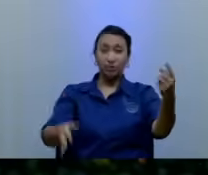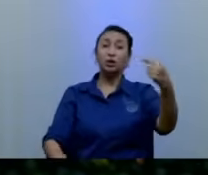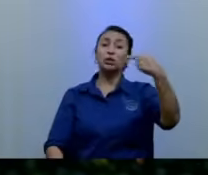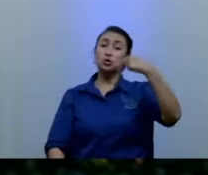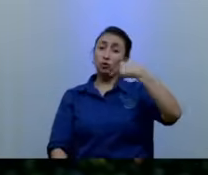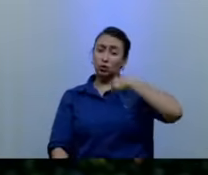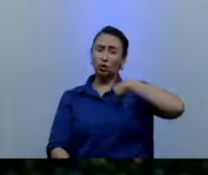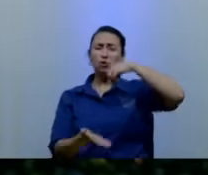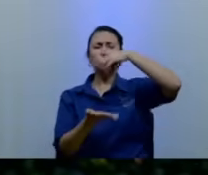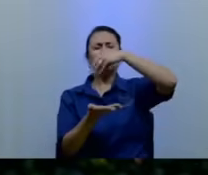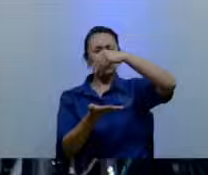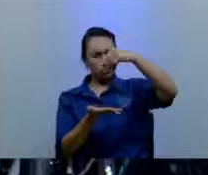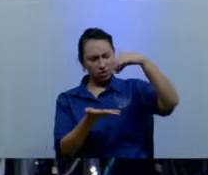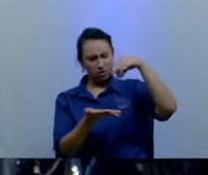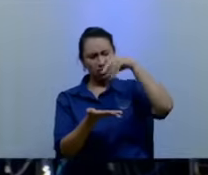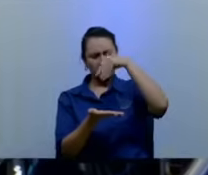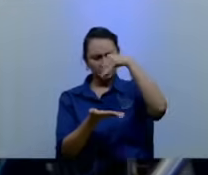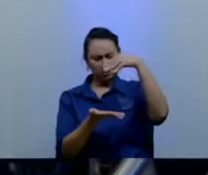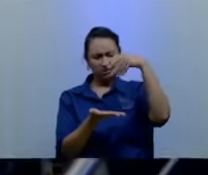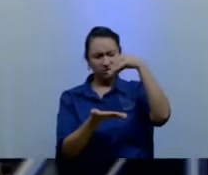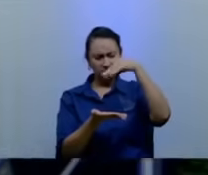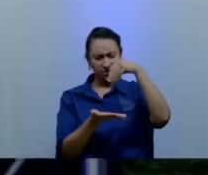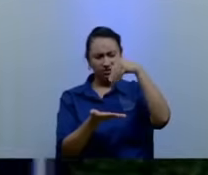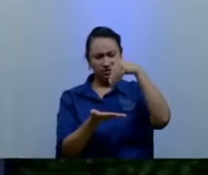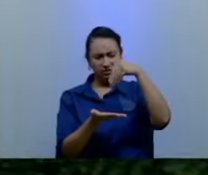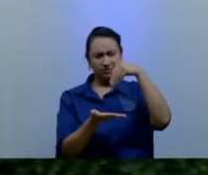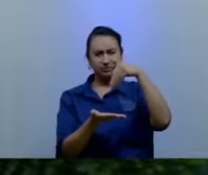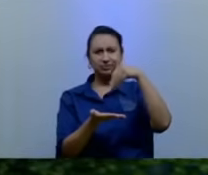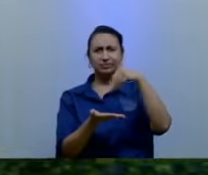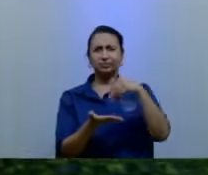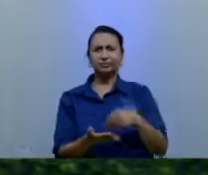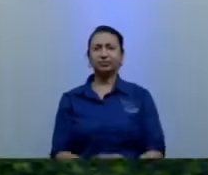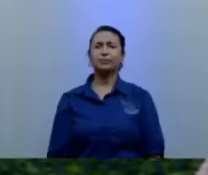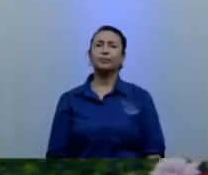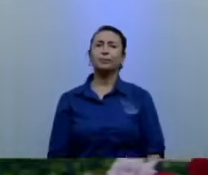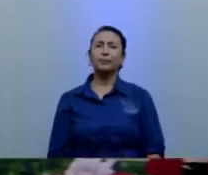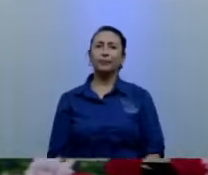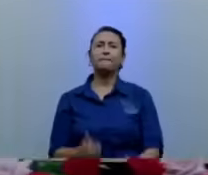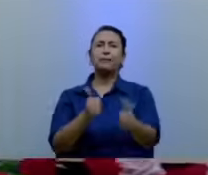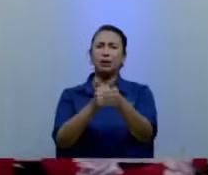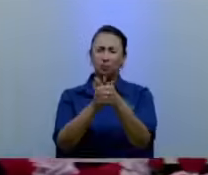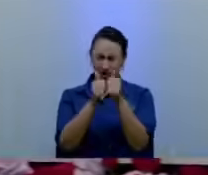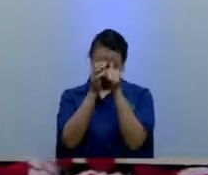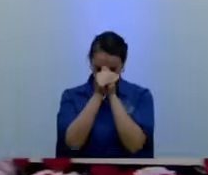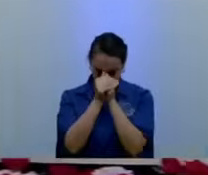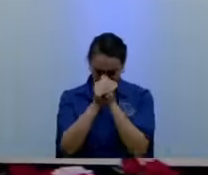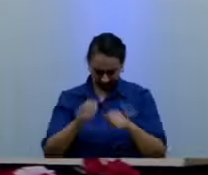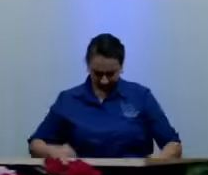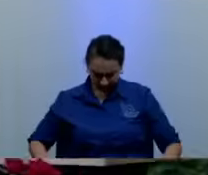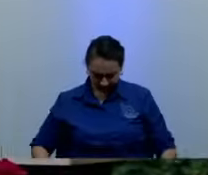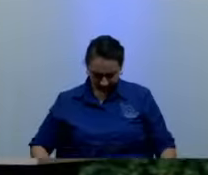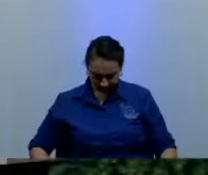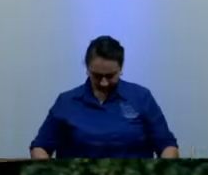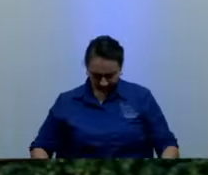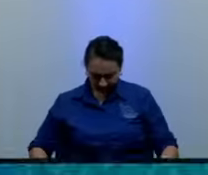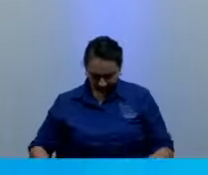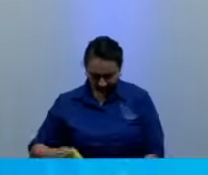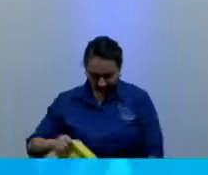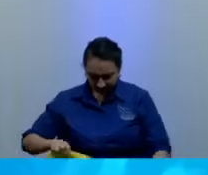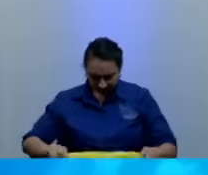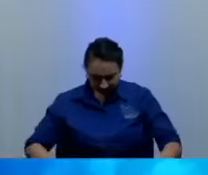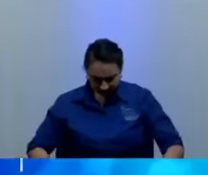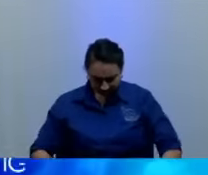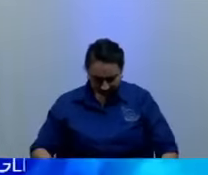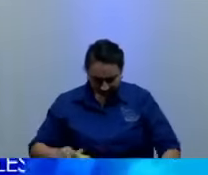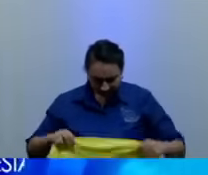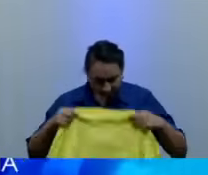las propiedades benéficas de la sal tienen que venir sobre mí, sobre ti. Oramos, ponte de pie, por favor. En el nombre